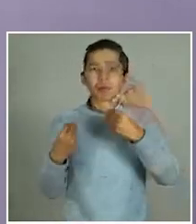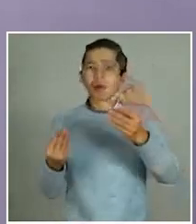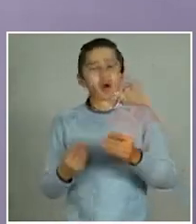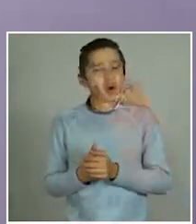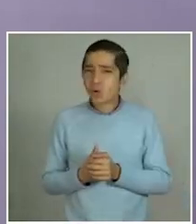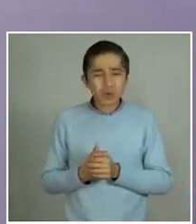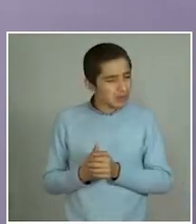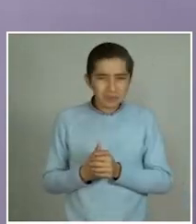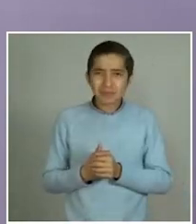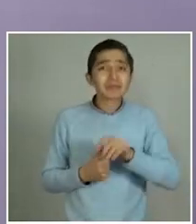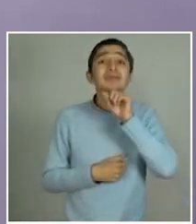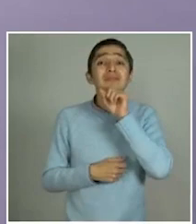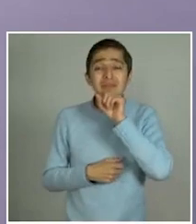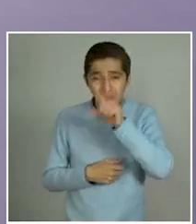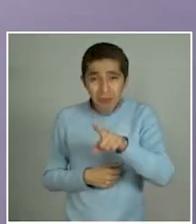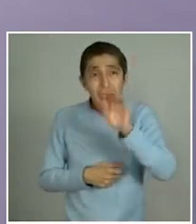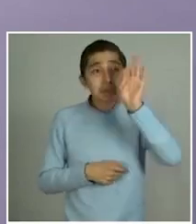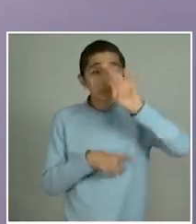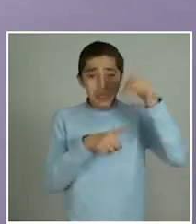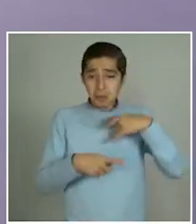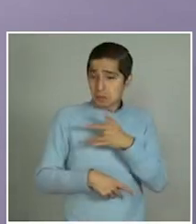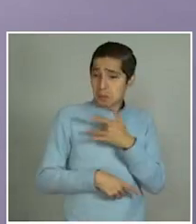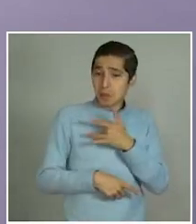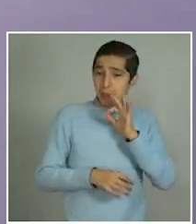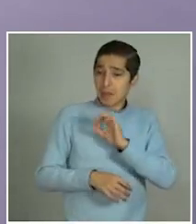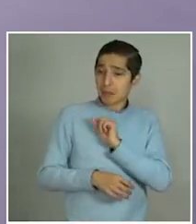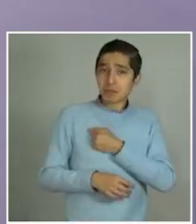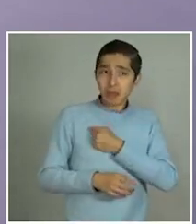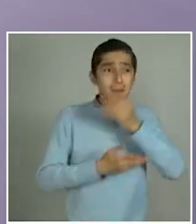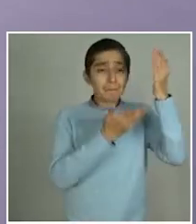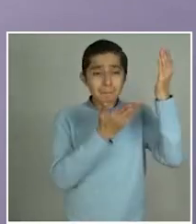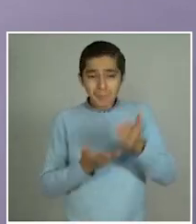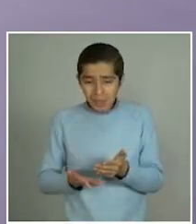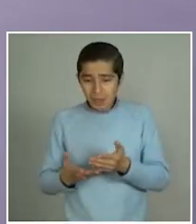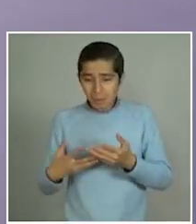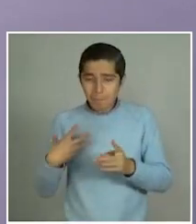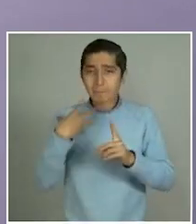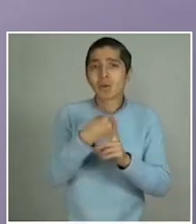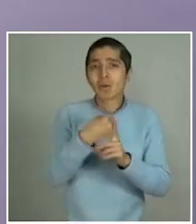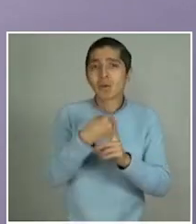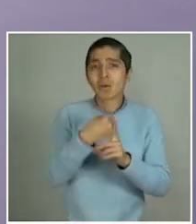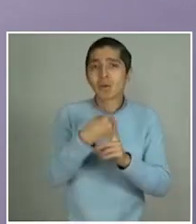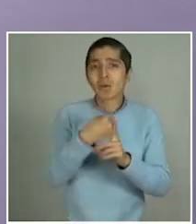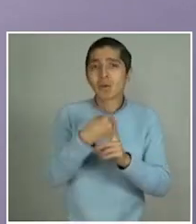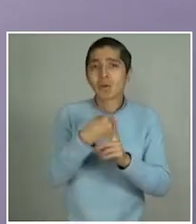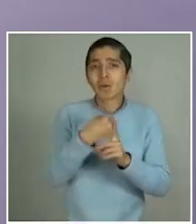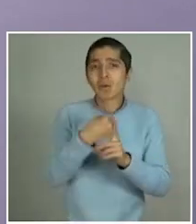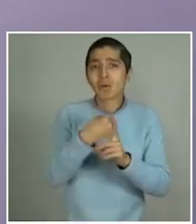sino porque también ellos se pueden contagiar y es una doble desgracia.